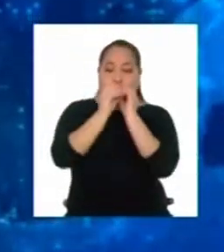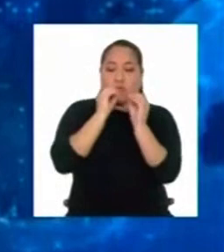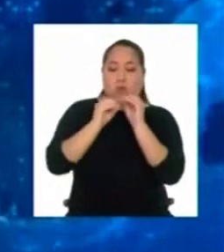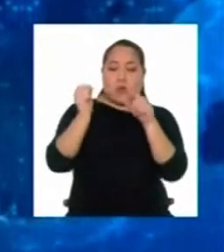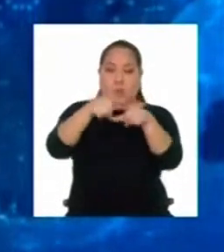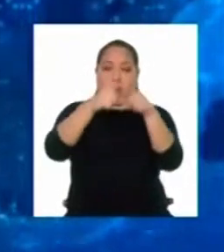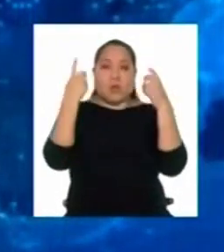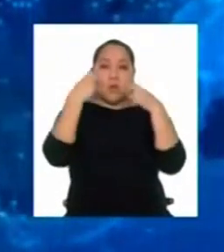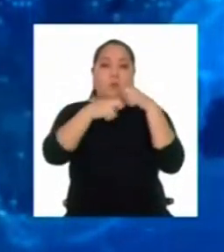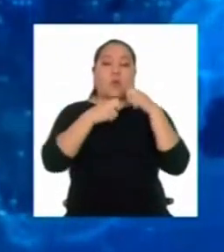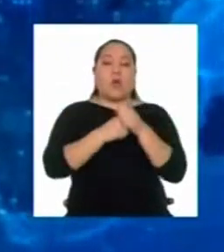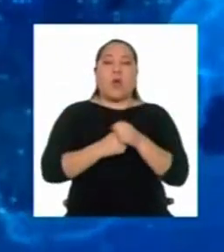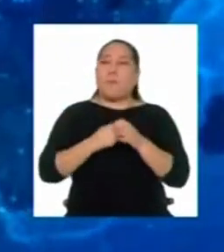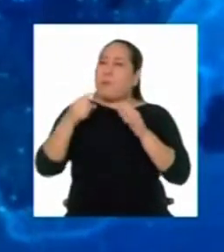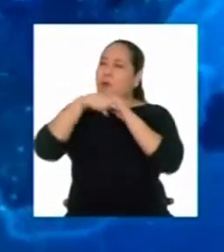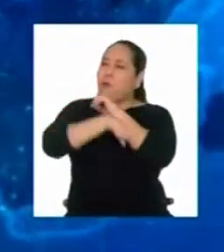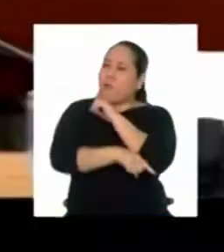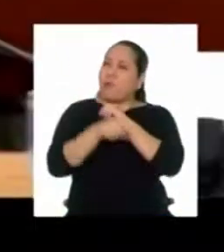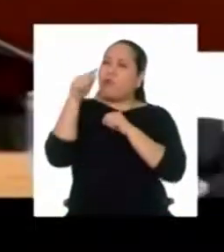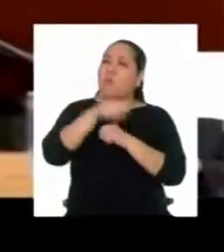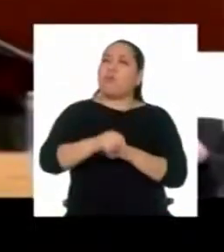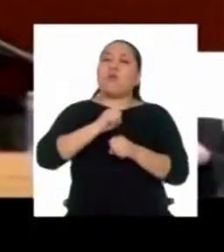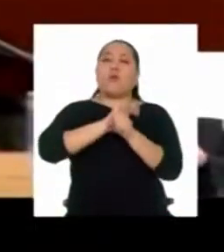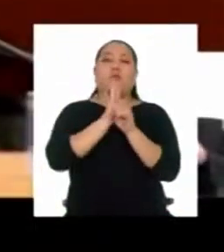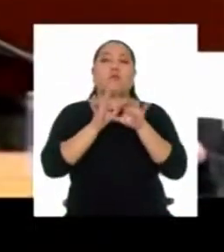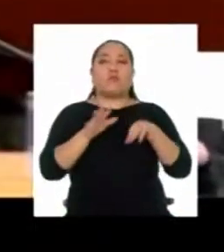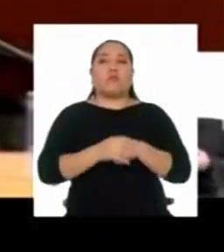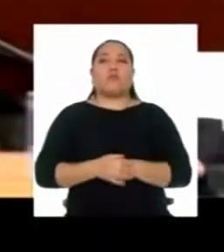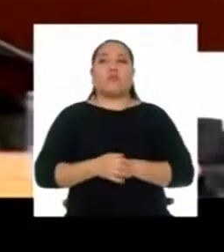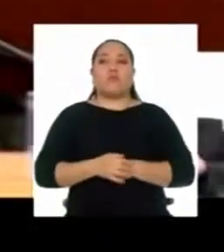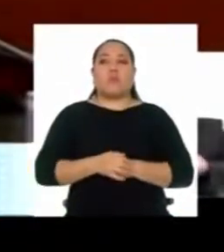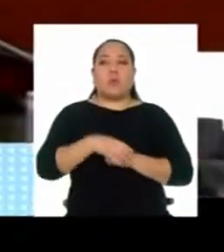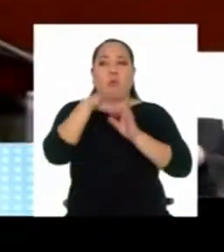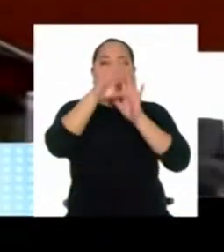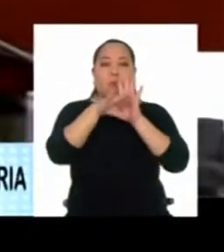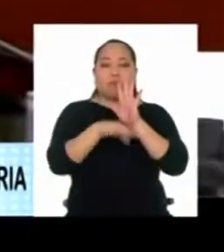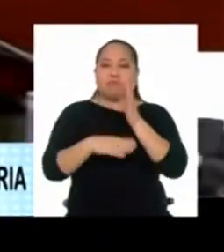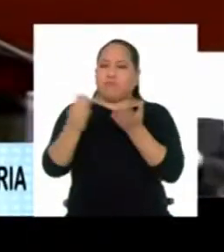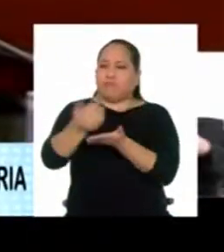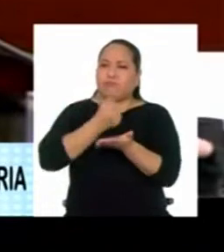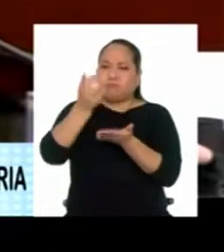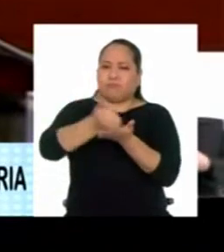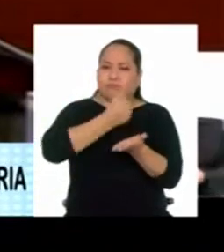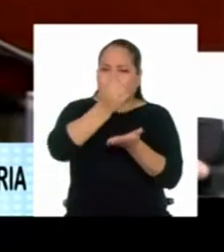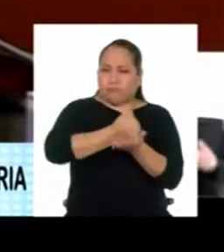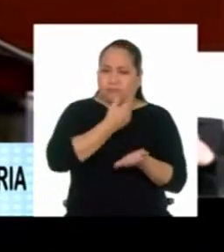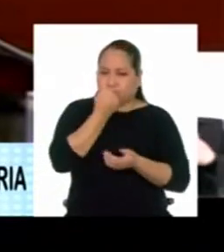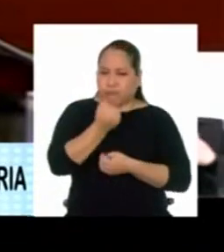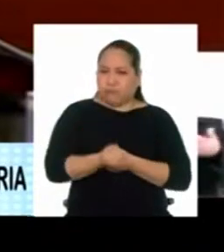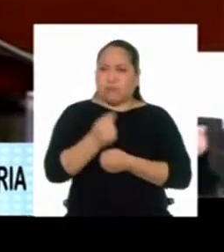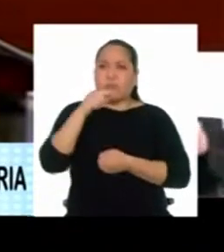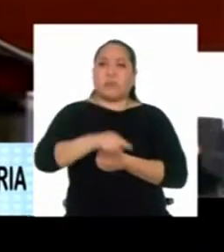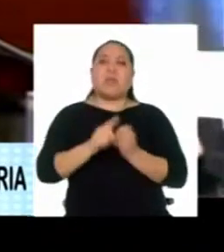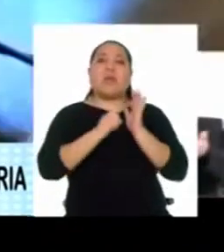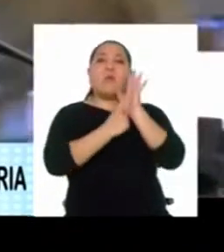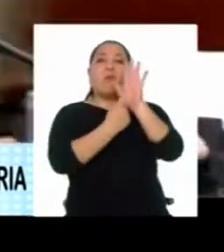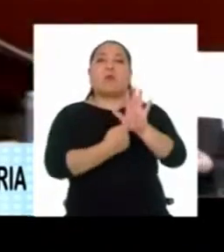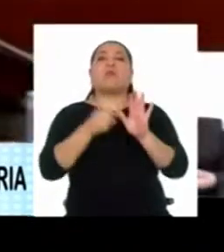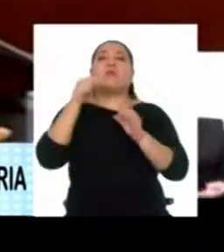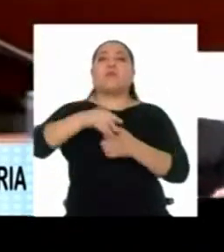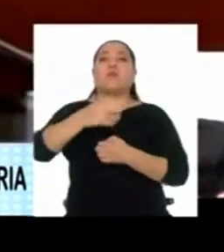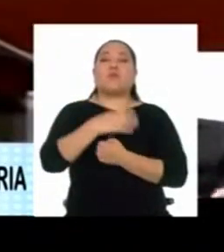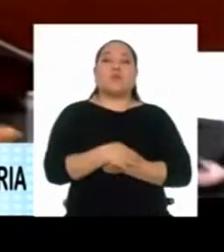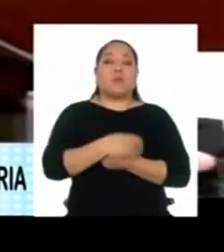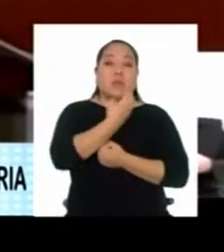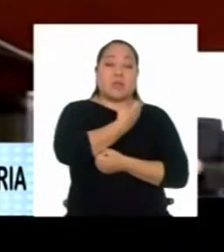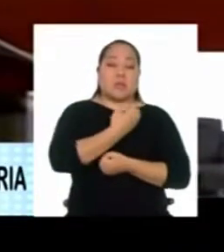problemas agudizados por la pandemia. La baja recaudación en realidad se traduce en un Estado